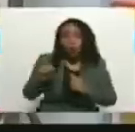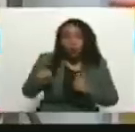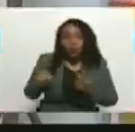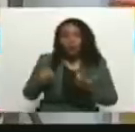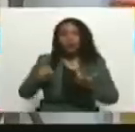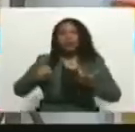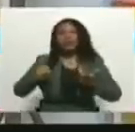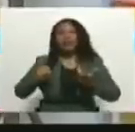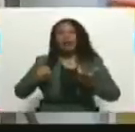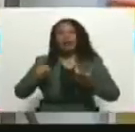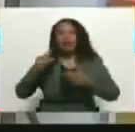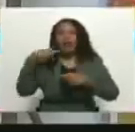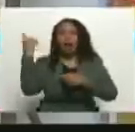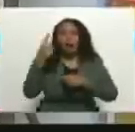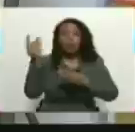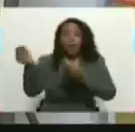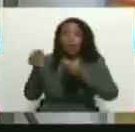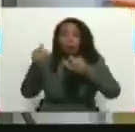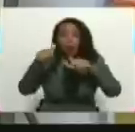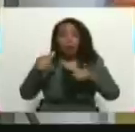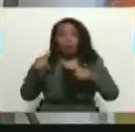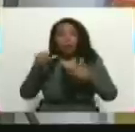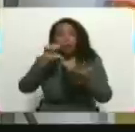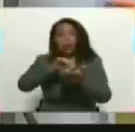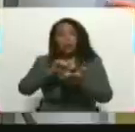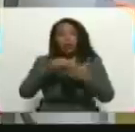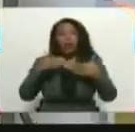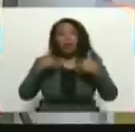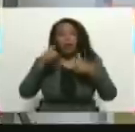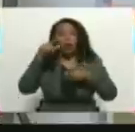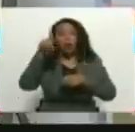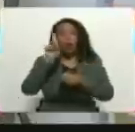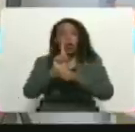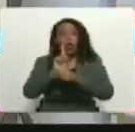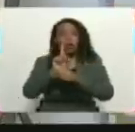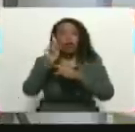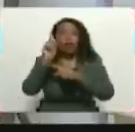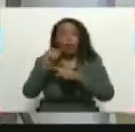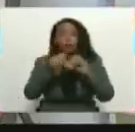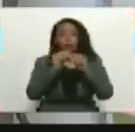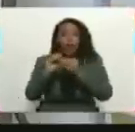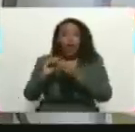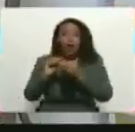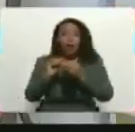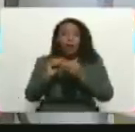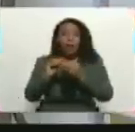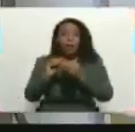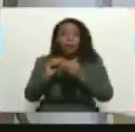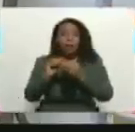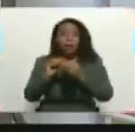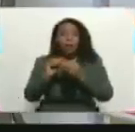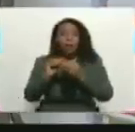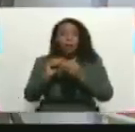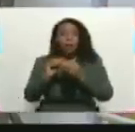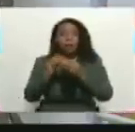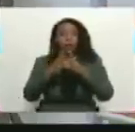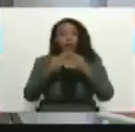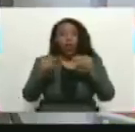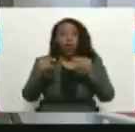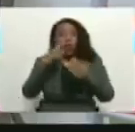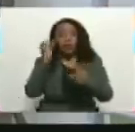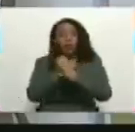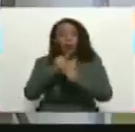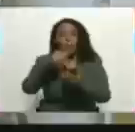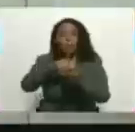le está entregando también hoy a este centro asistencial de salud, sino que hicimos también todo lo relativo a lo que llamamos nosotros la acupuntura de gobierno, el